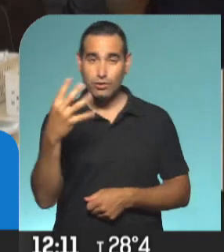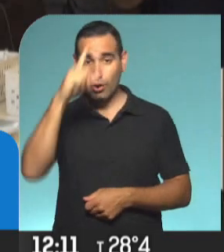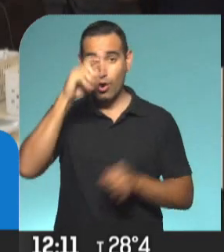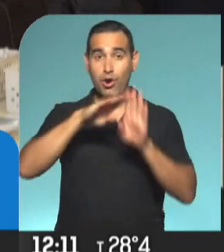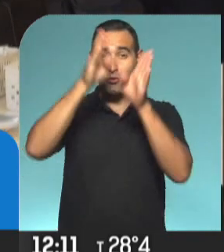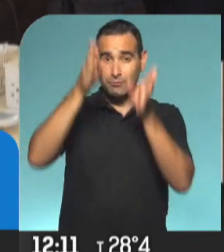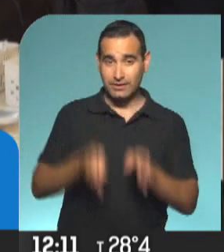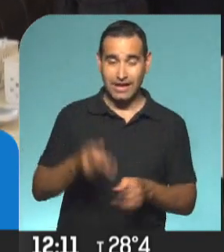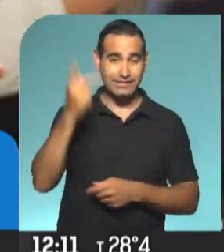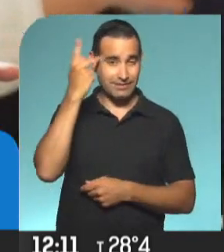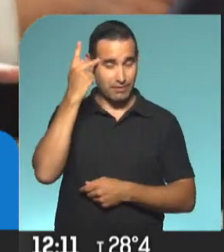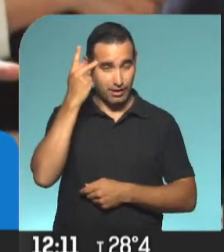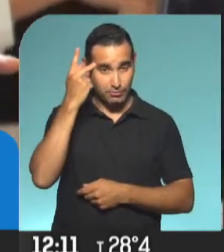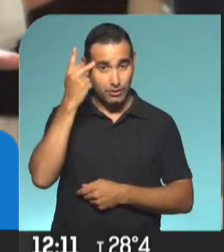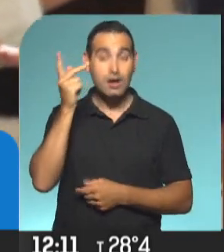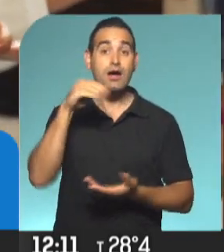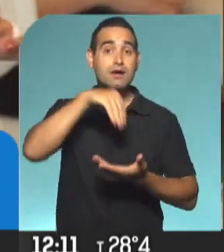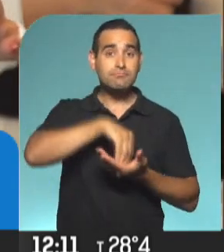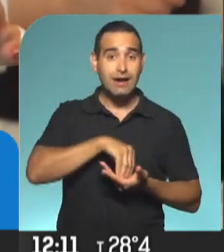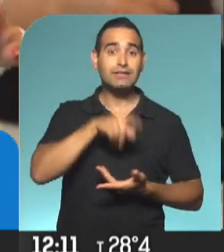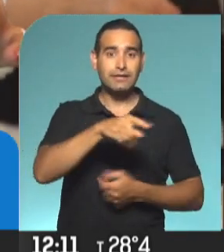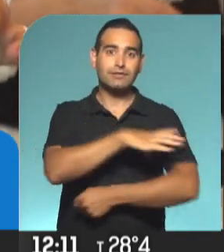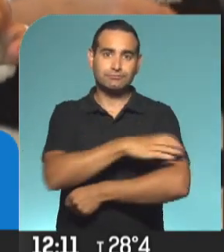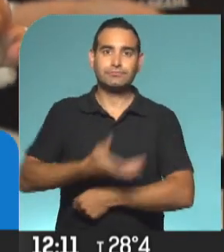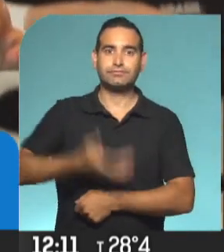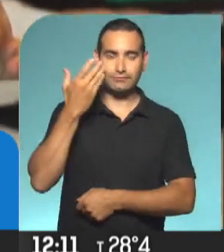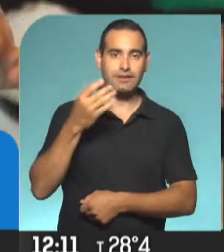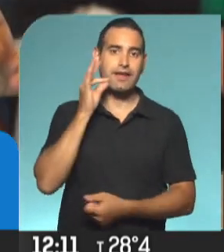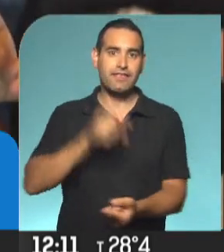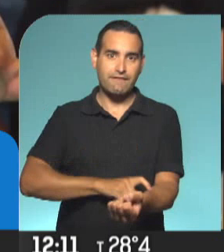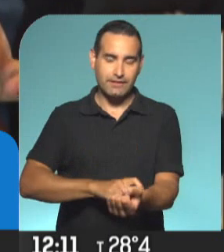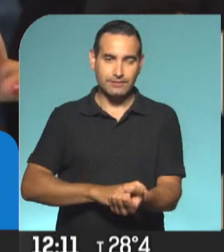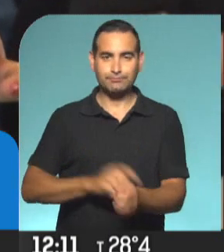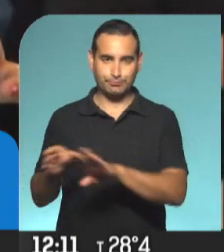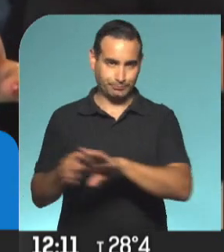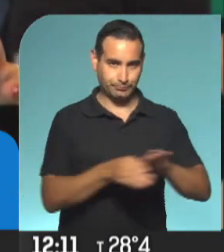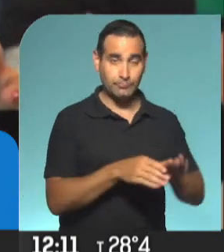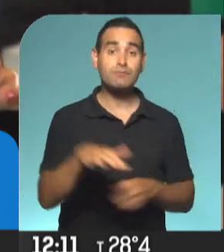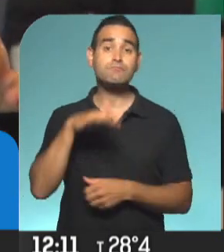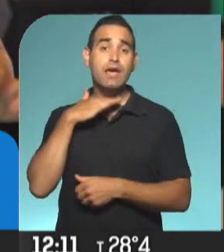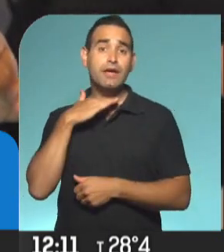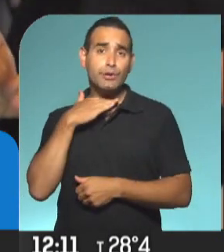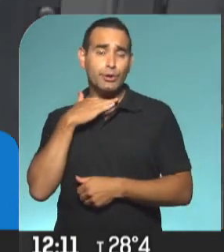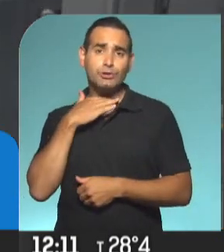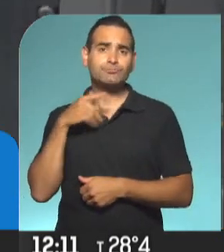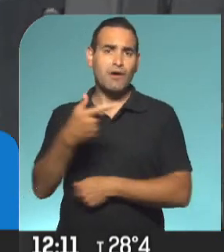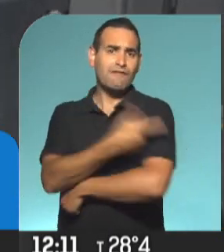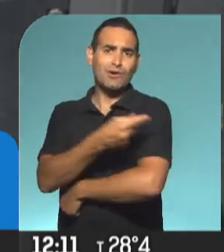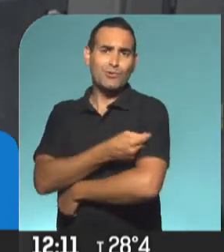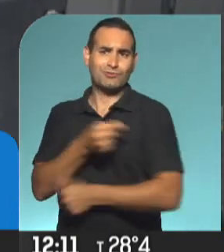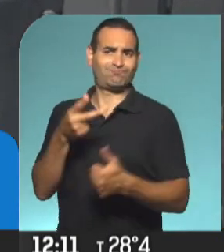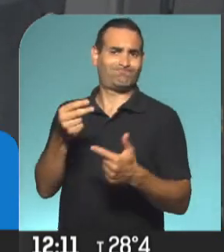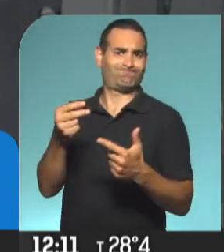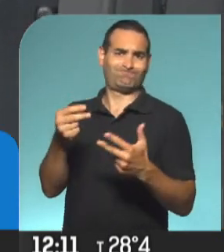Emilio Rivas de San Pablo, que además es hipertensa y diabética. México, por su parte, renunció a vacunas que